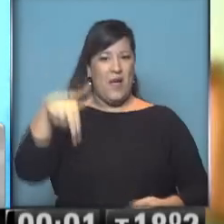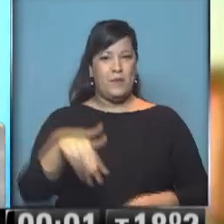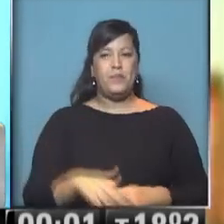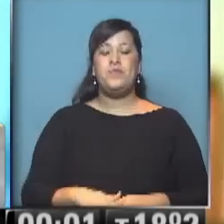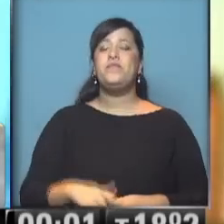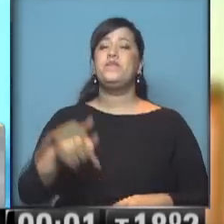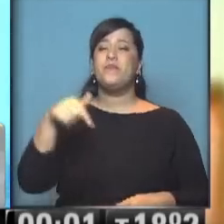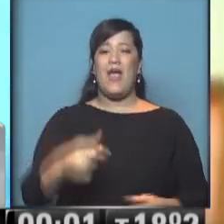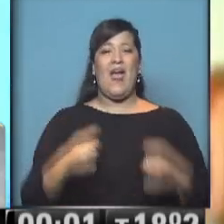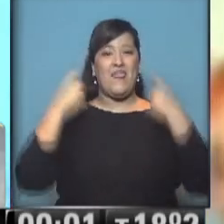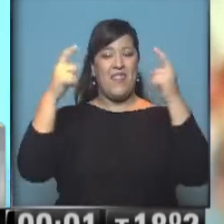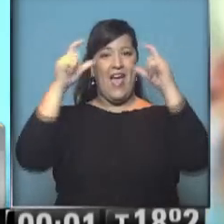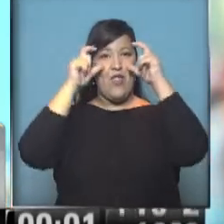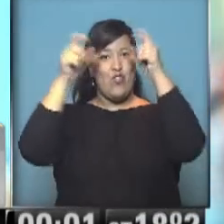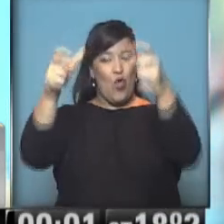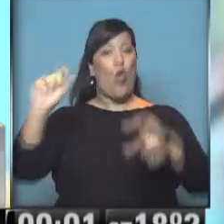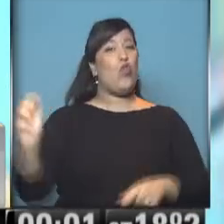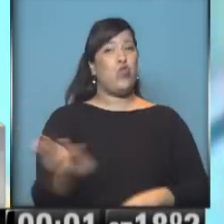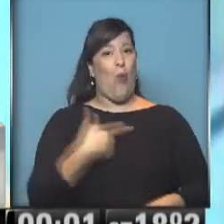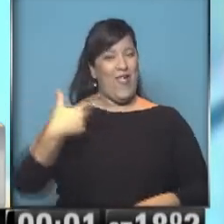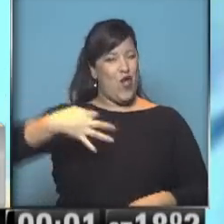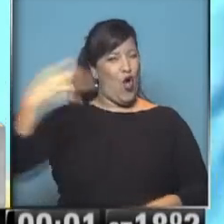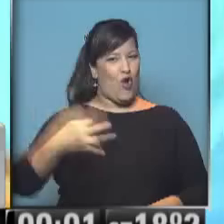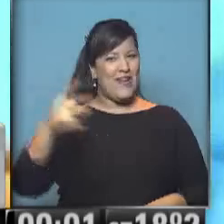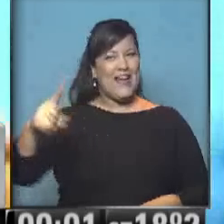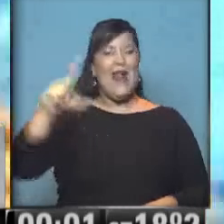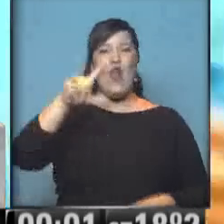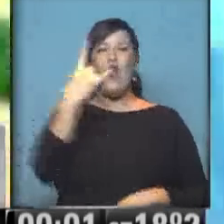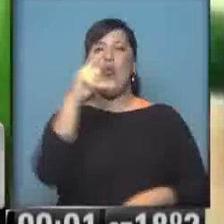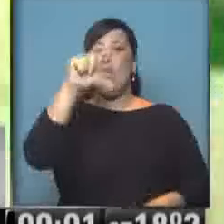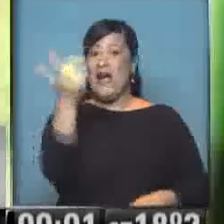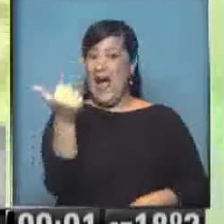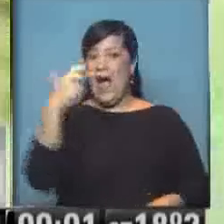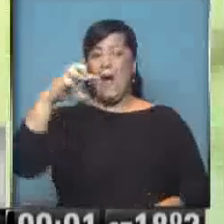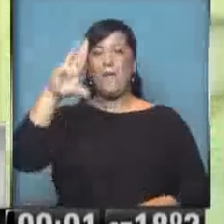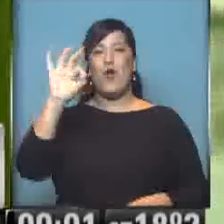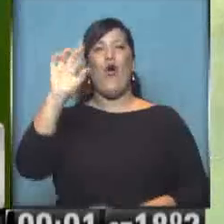devolver estos anteojos a su dueño original, Luca Prodan.